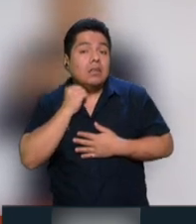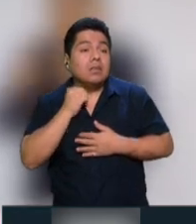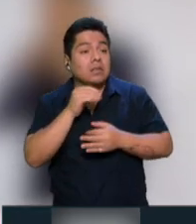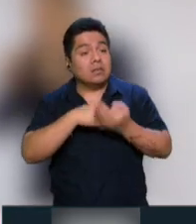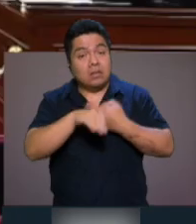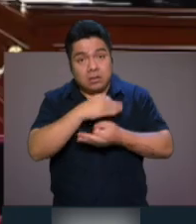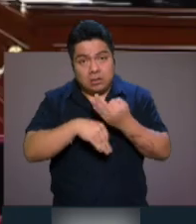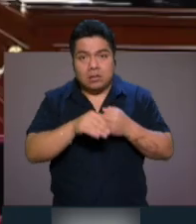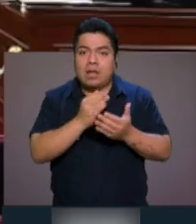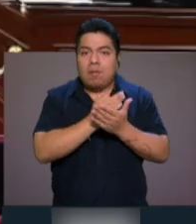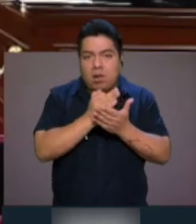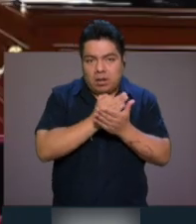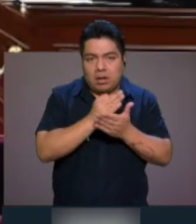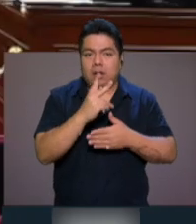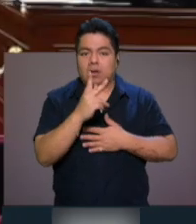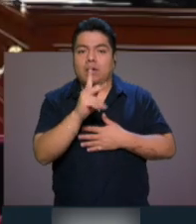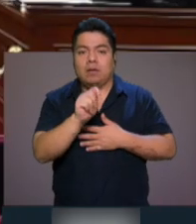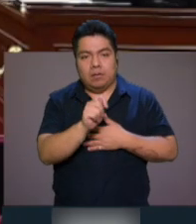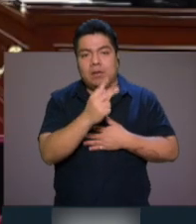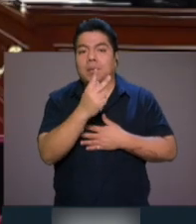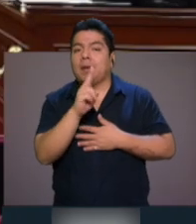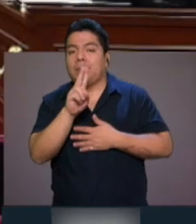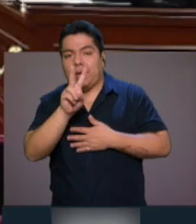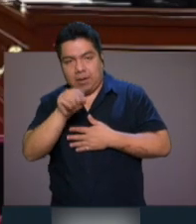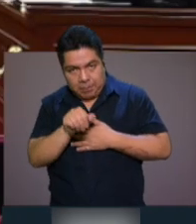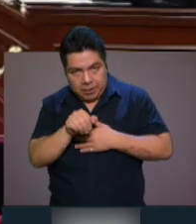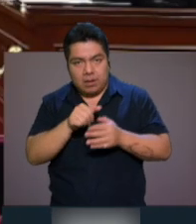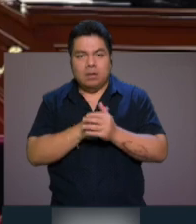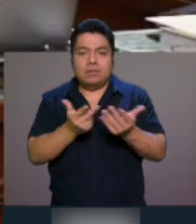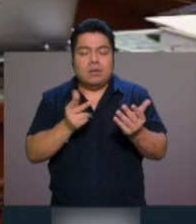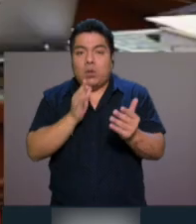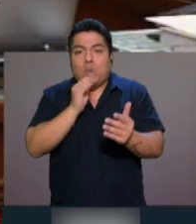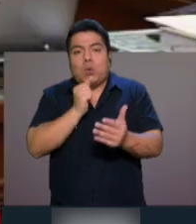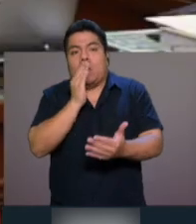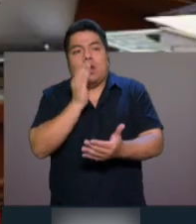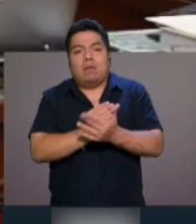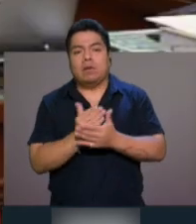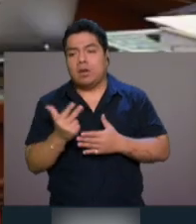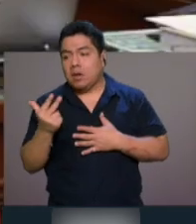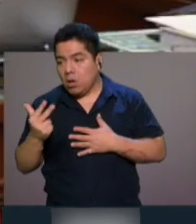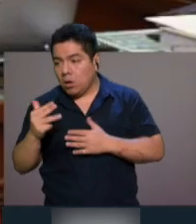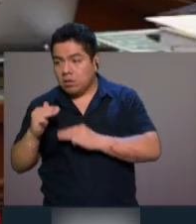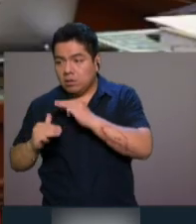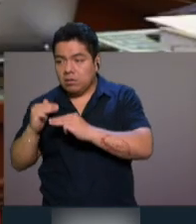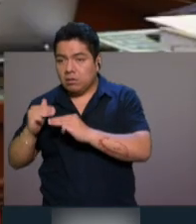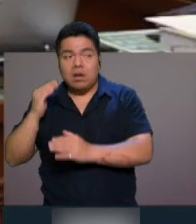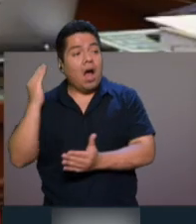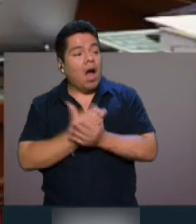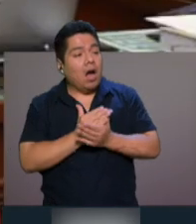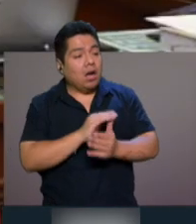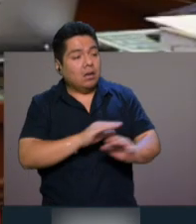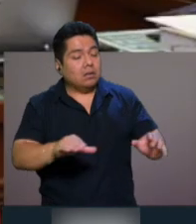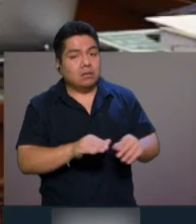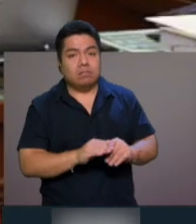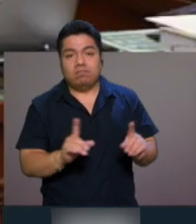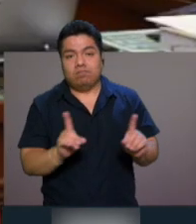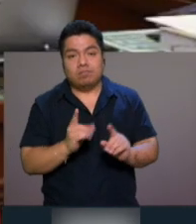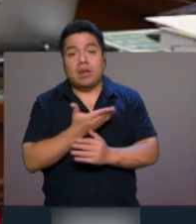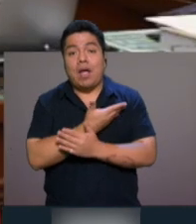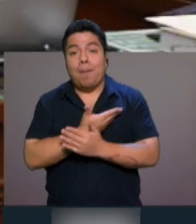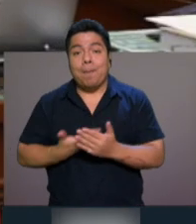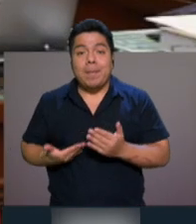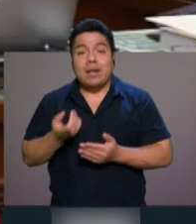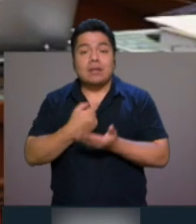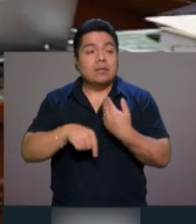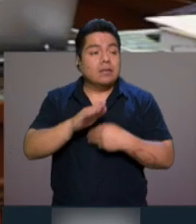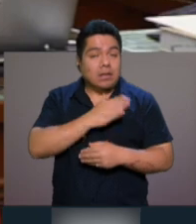es decir, de Morena, de PT y del Partido Verde, no la pueden parar 8 ministros del máximo tribunal. La presidenta reiteró que no hay